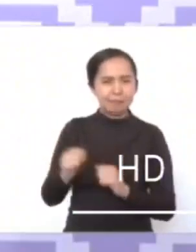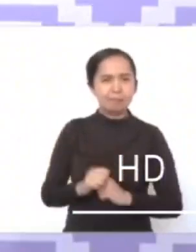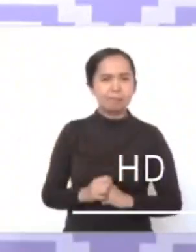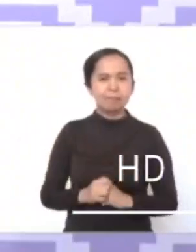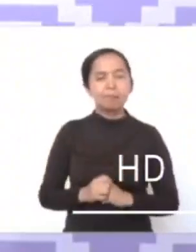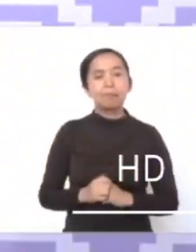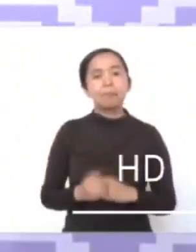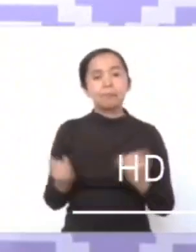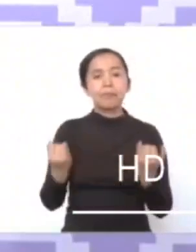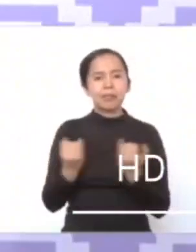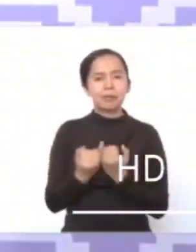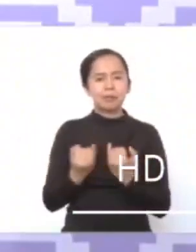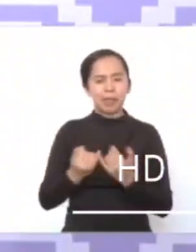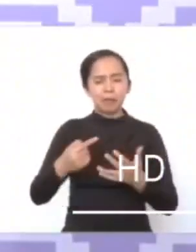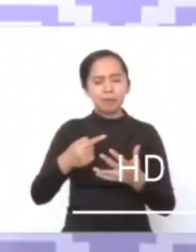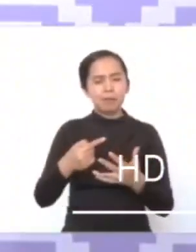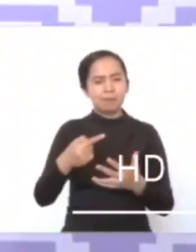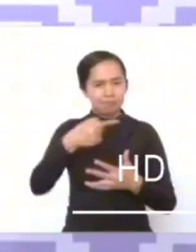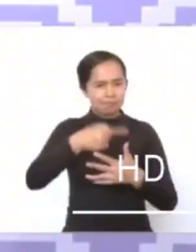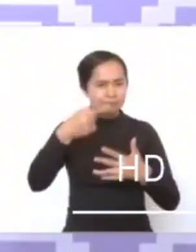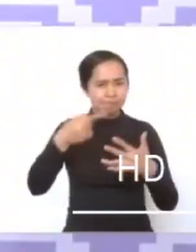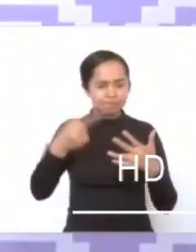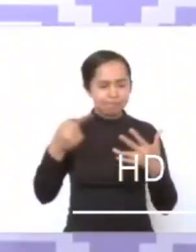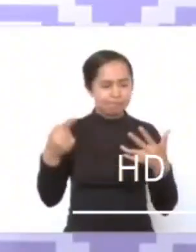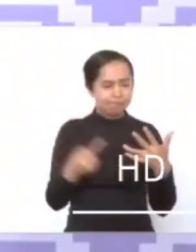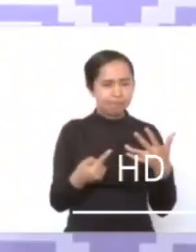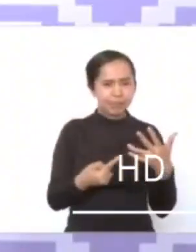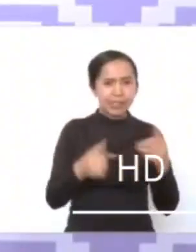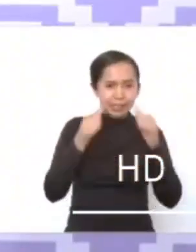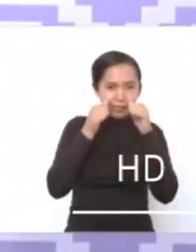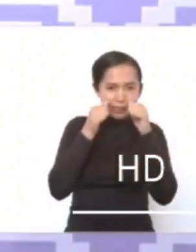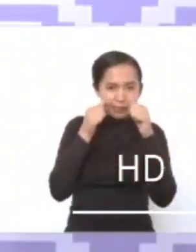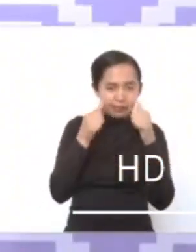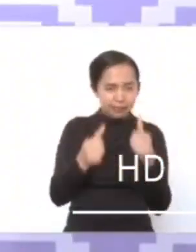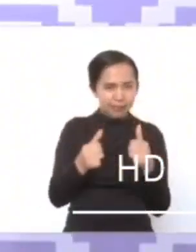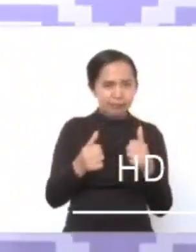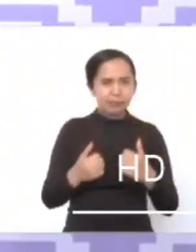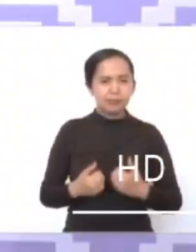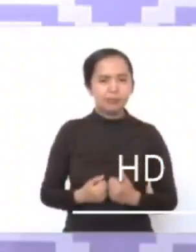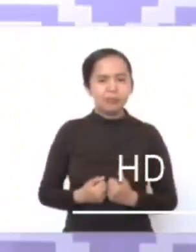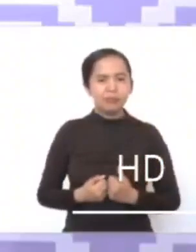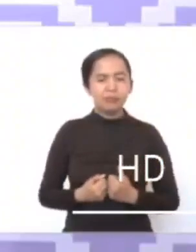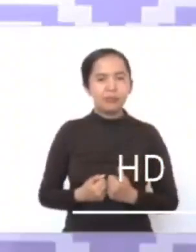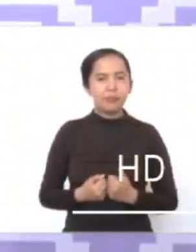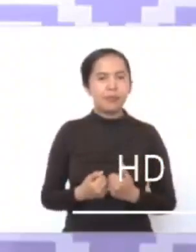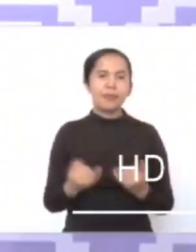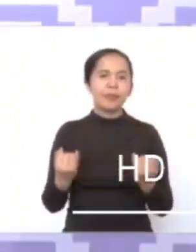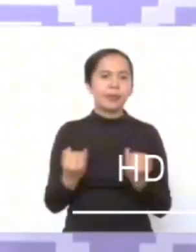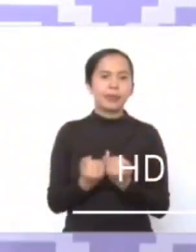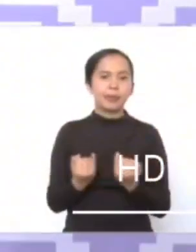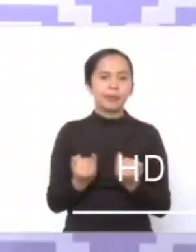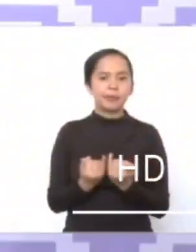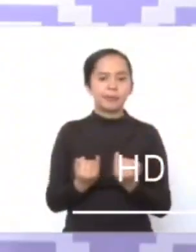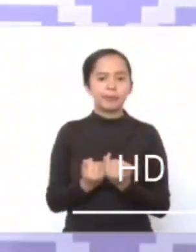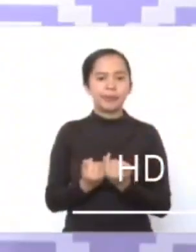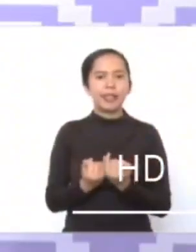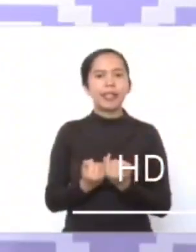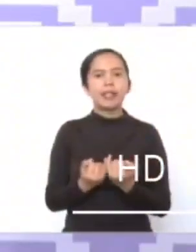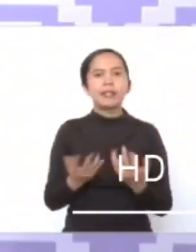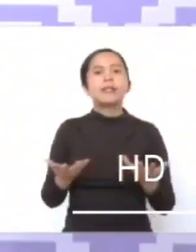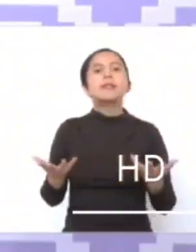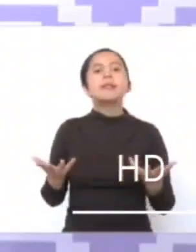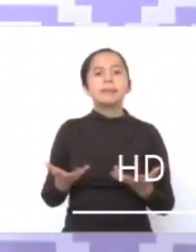¿sí? Todas estas unidades de atención también tienen que ver en la